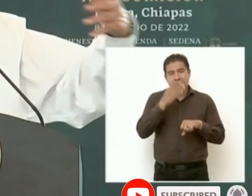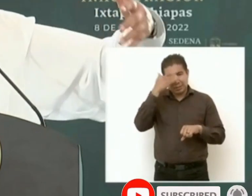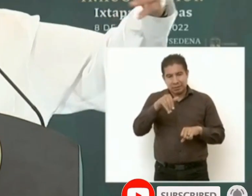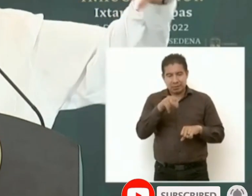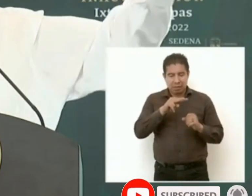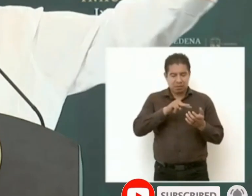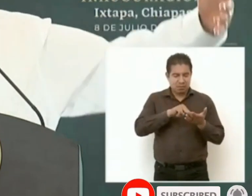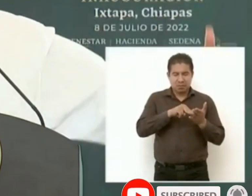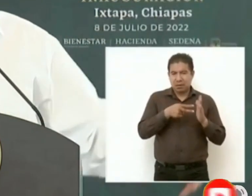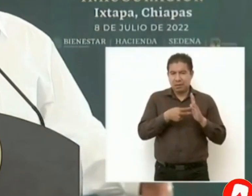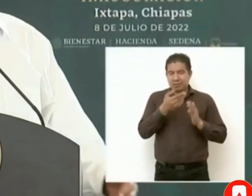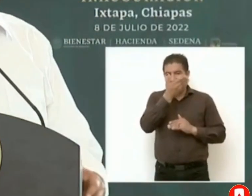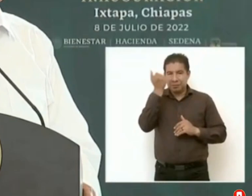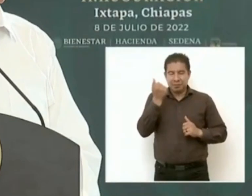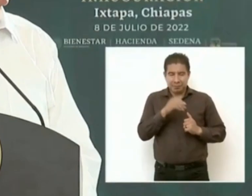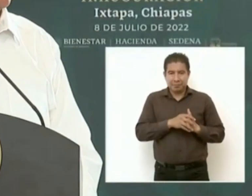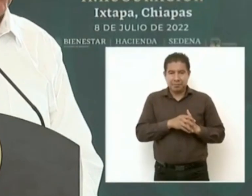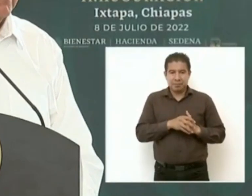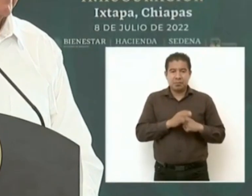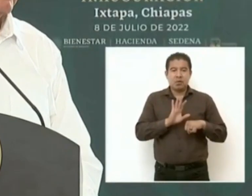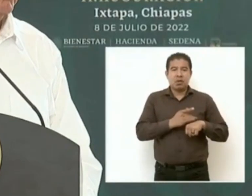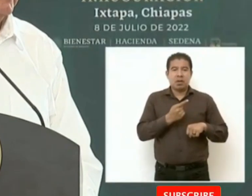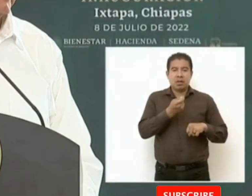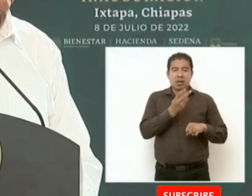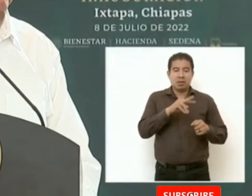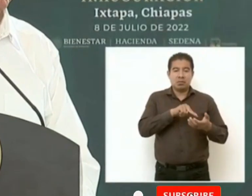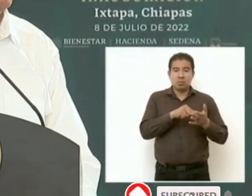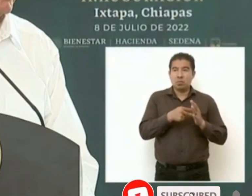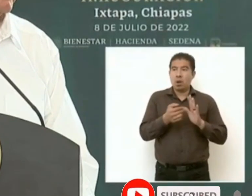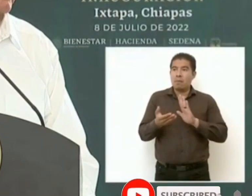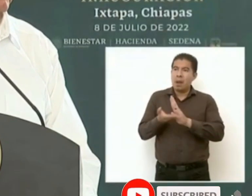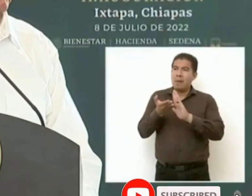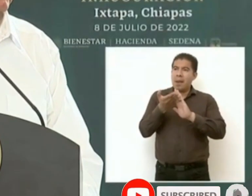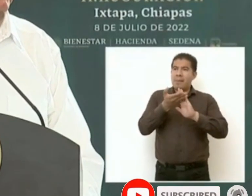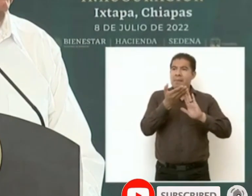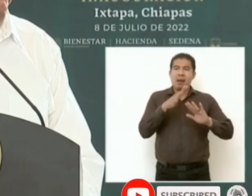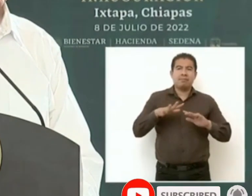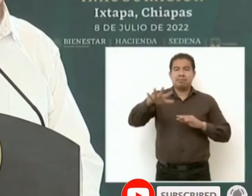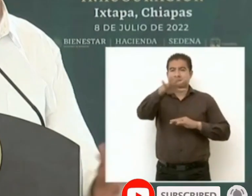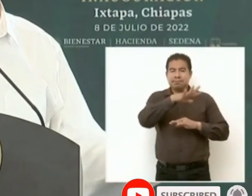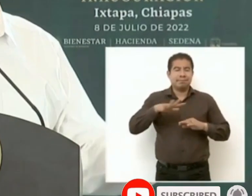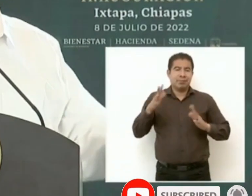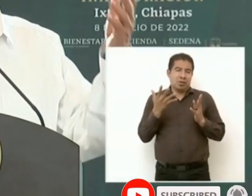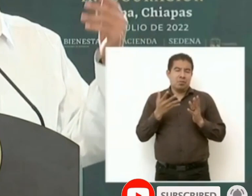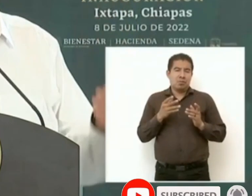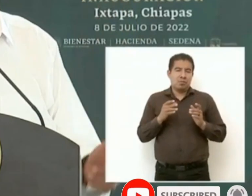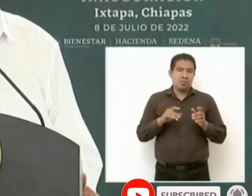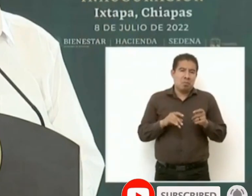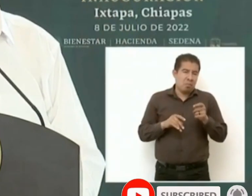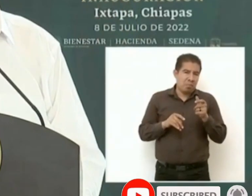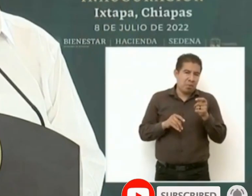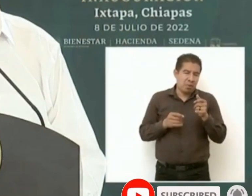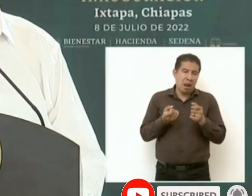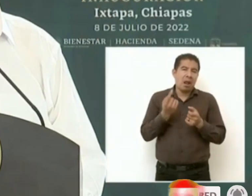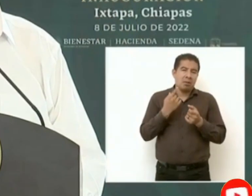porque no realizaban obras públicas, muy pocas en la historia